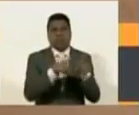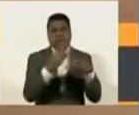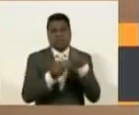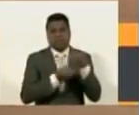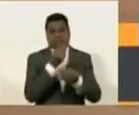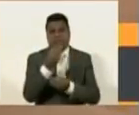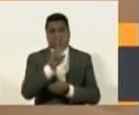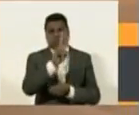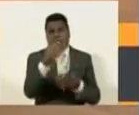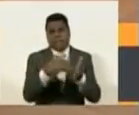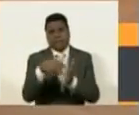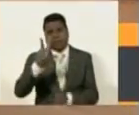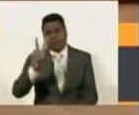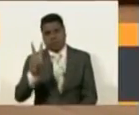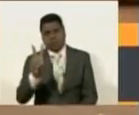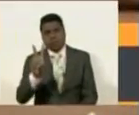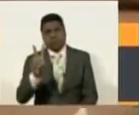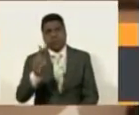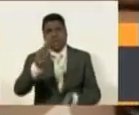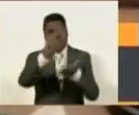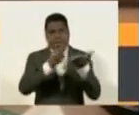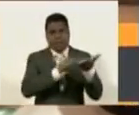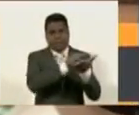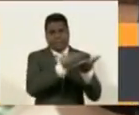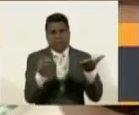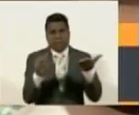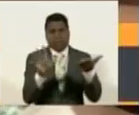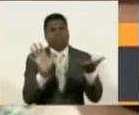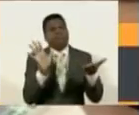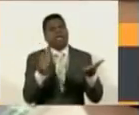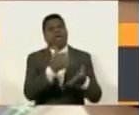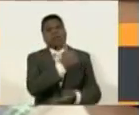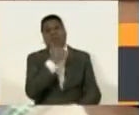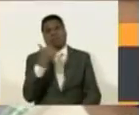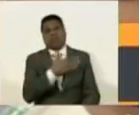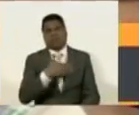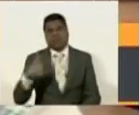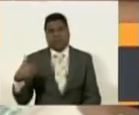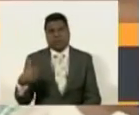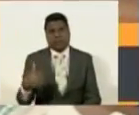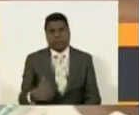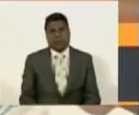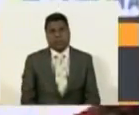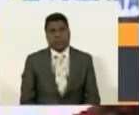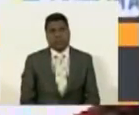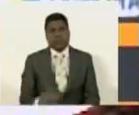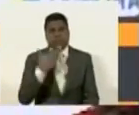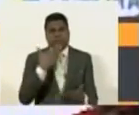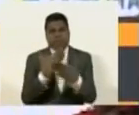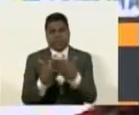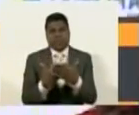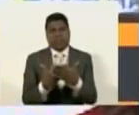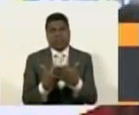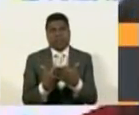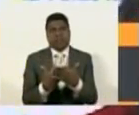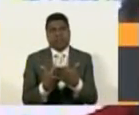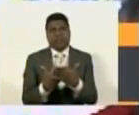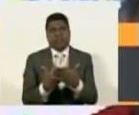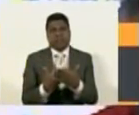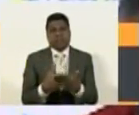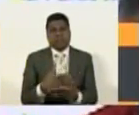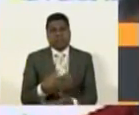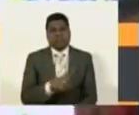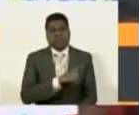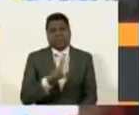Esta constitución. Esa es la constituyente que ellos querían y que pedían y que debía servir